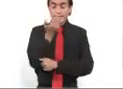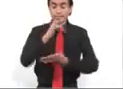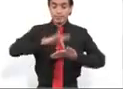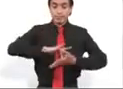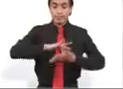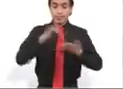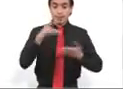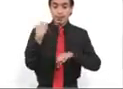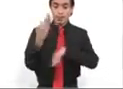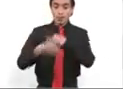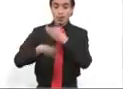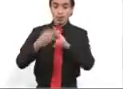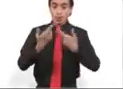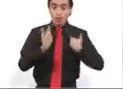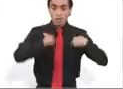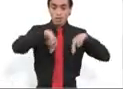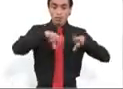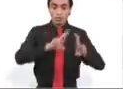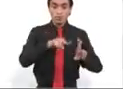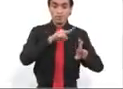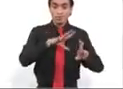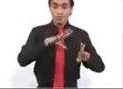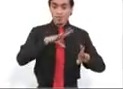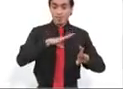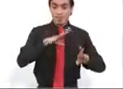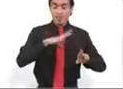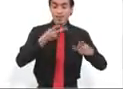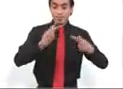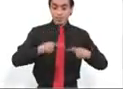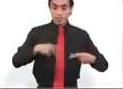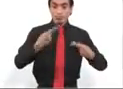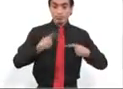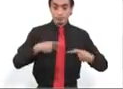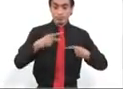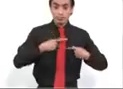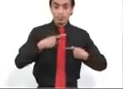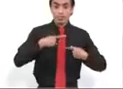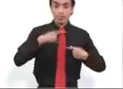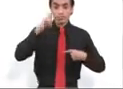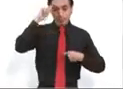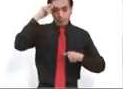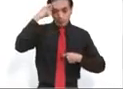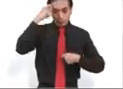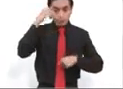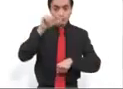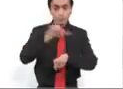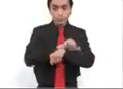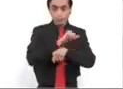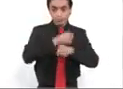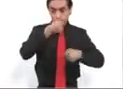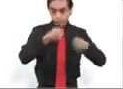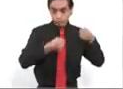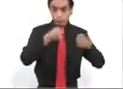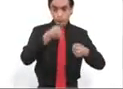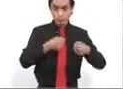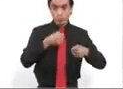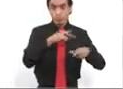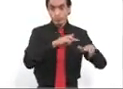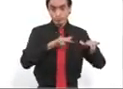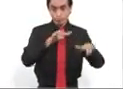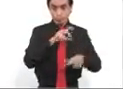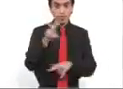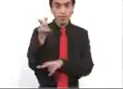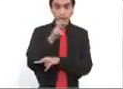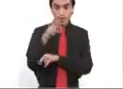los representantes de las rutas, a todos los choferes, a todos los que se sumaron a este